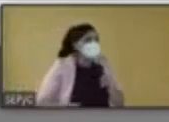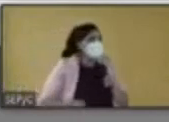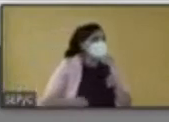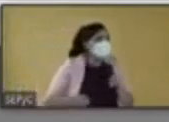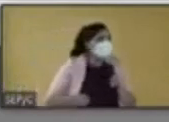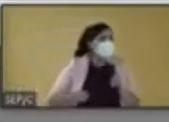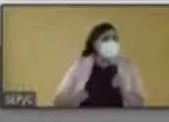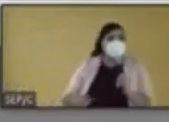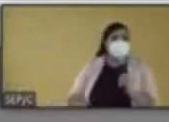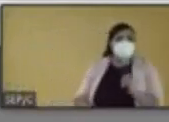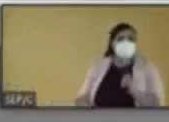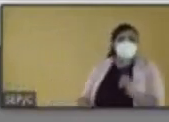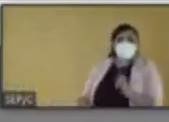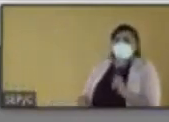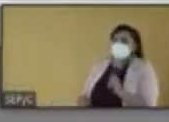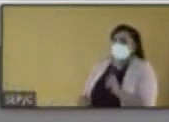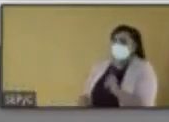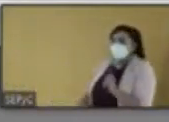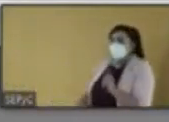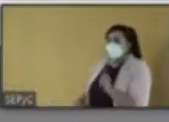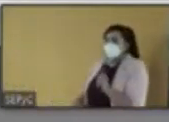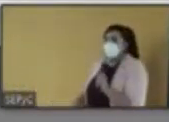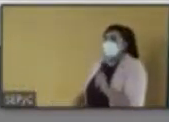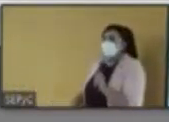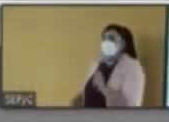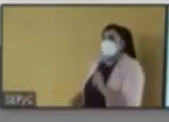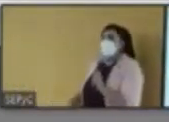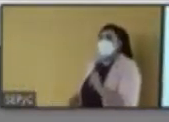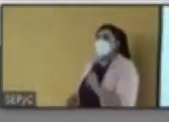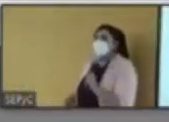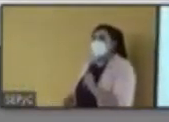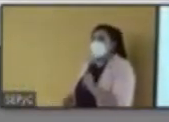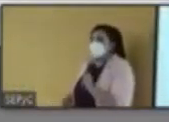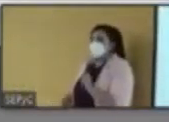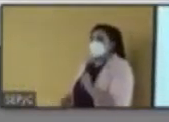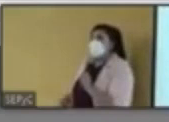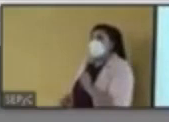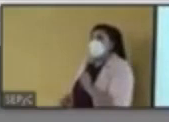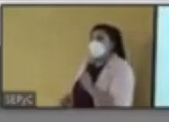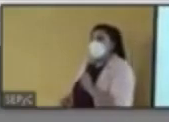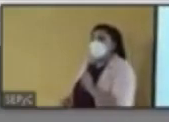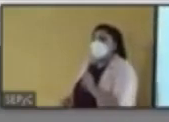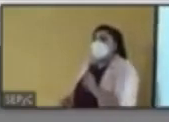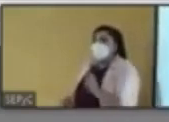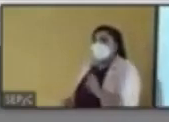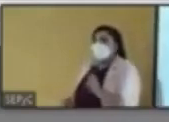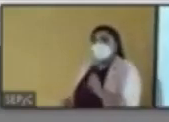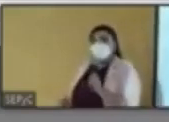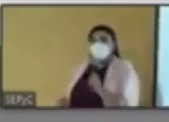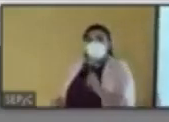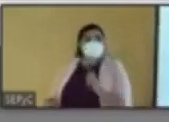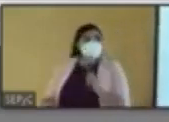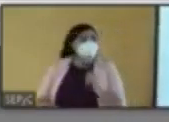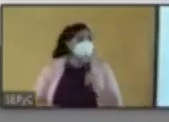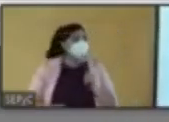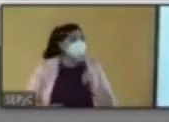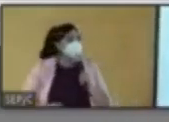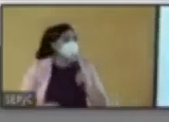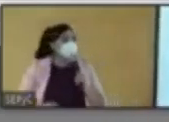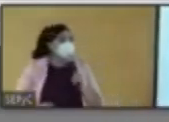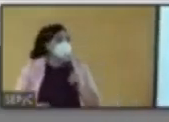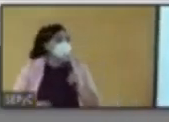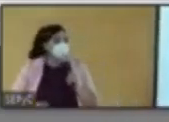las especificaciones para presentar una declaración simplificada o una declaración completa. Por eso es que lo tenemos